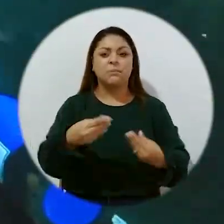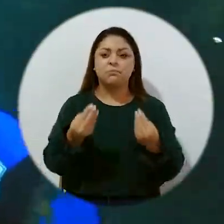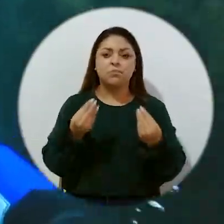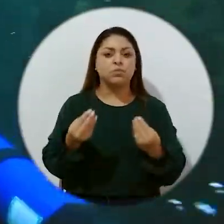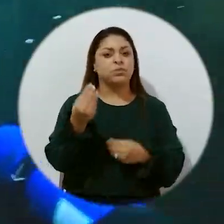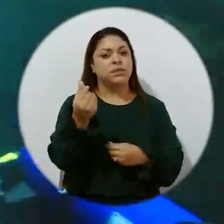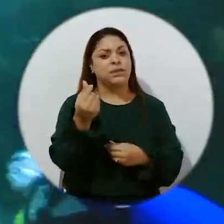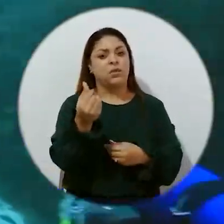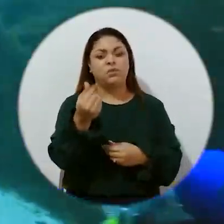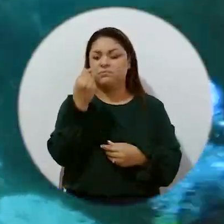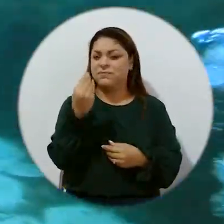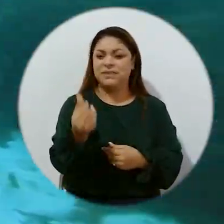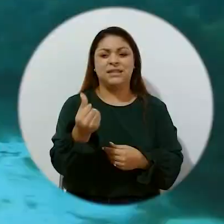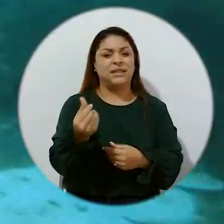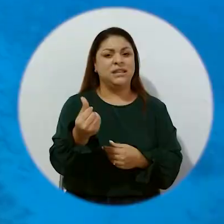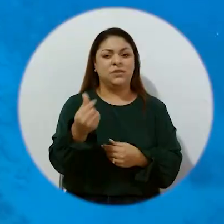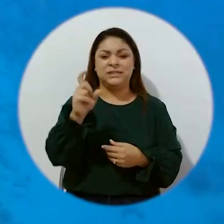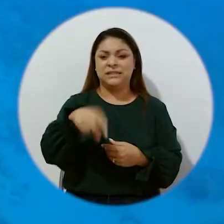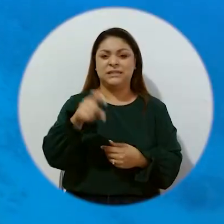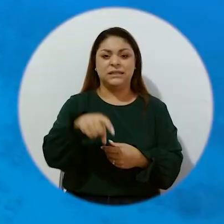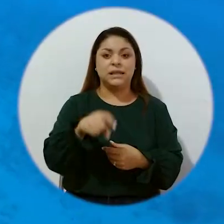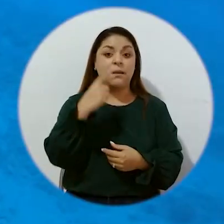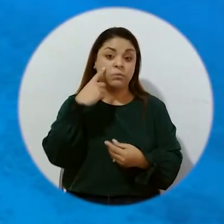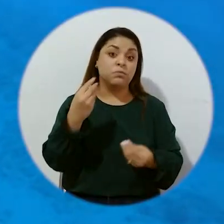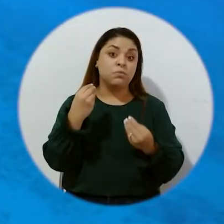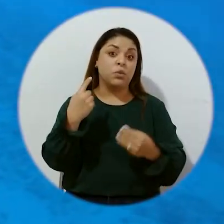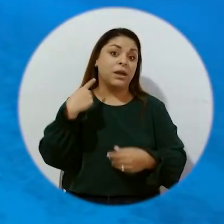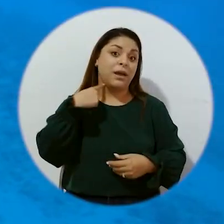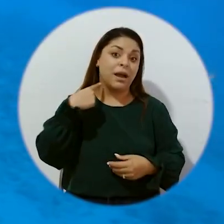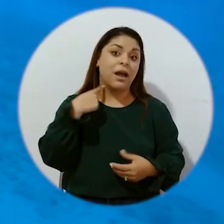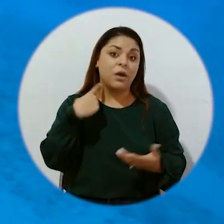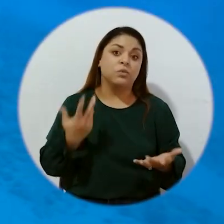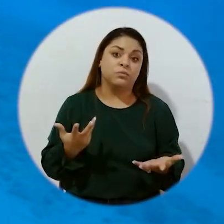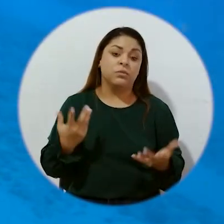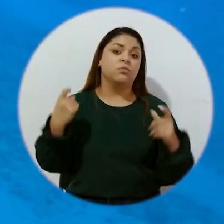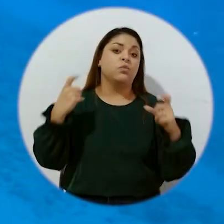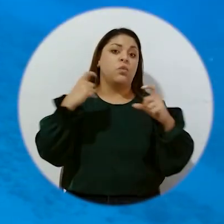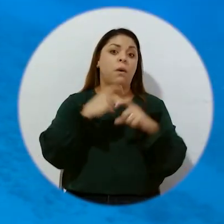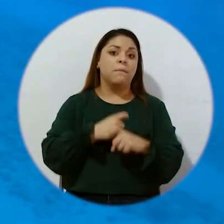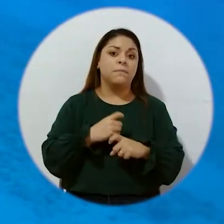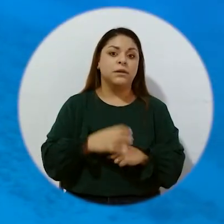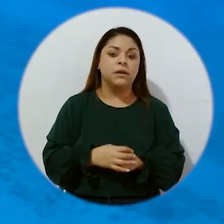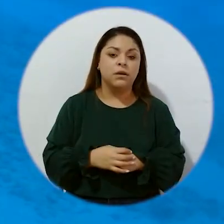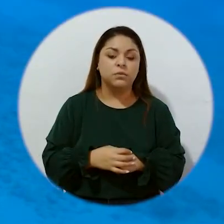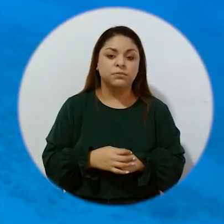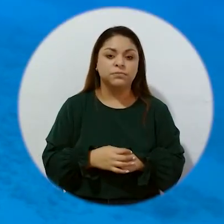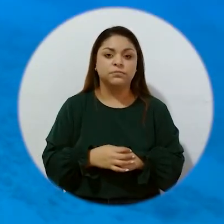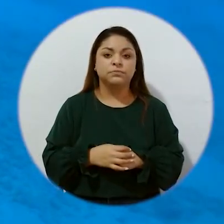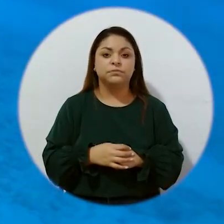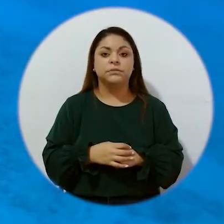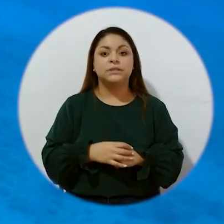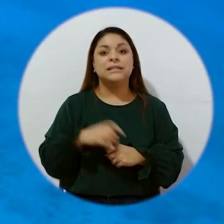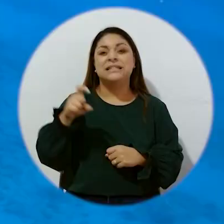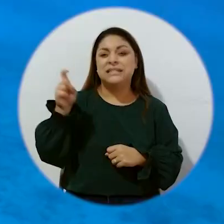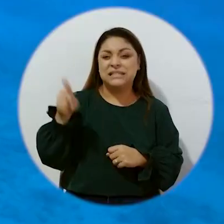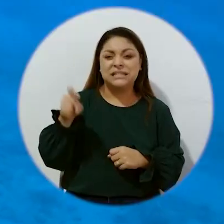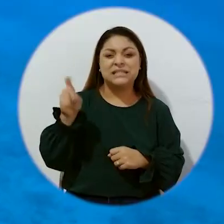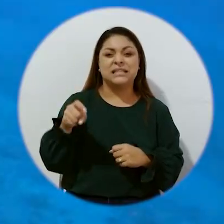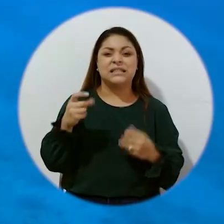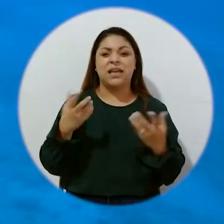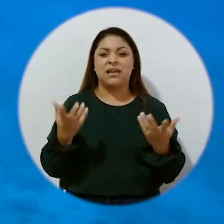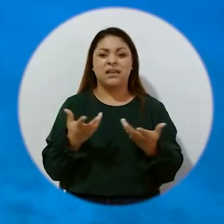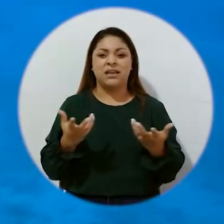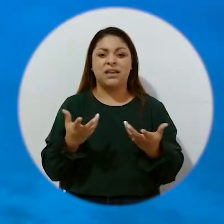dinero, muchísimo dinero, porque es bastante costosa, ¿verdad? Es compleja, y se